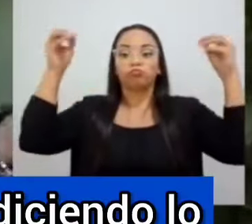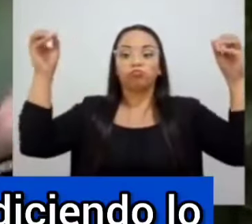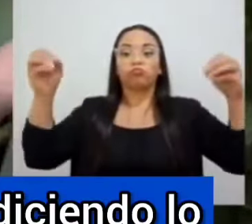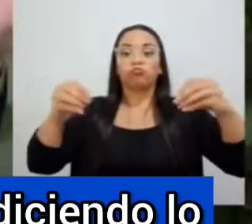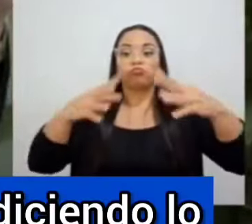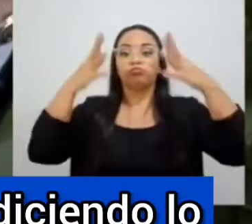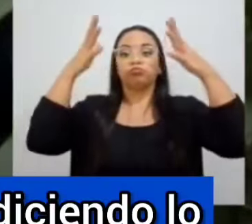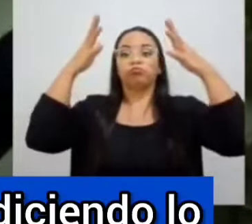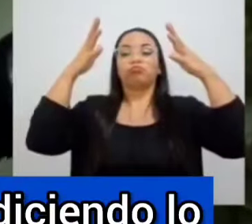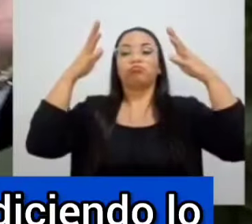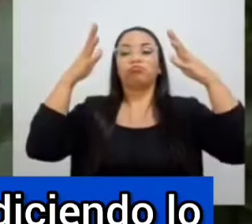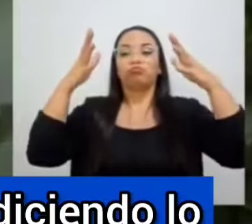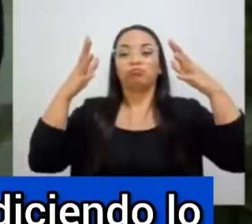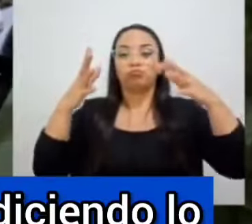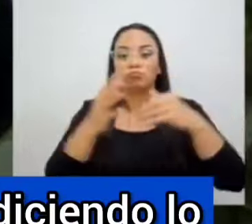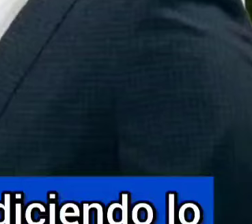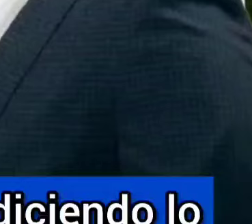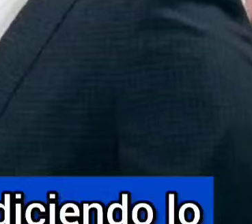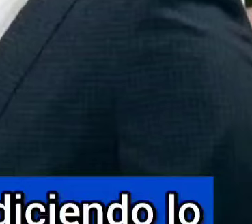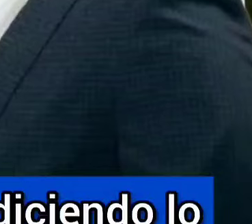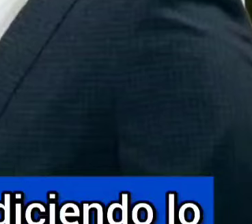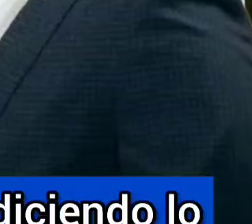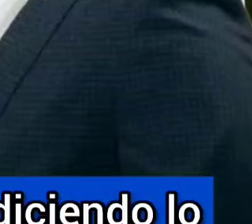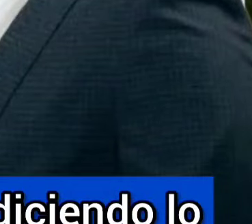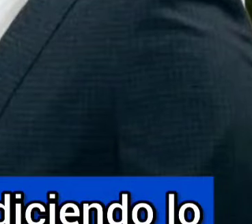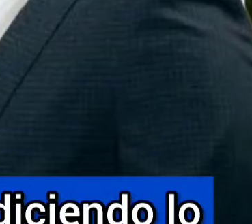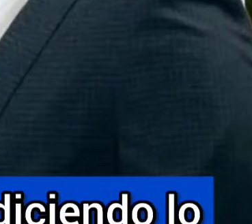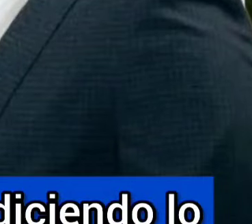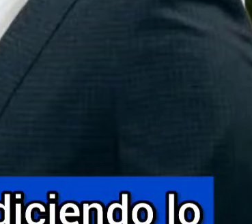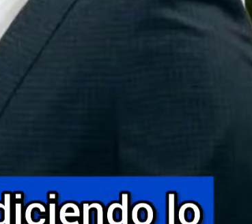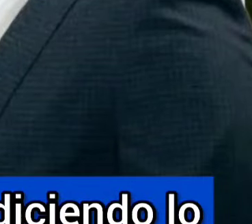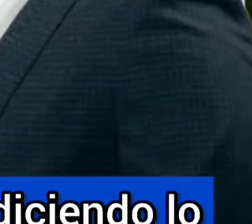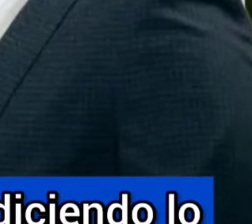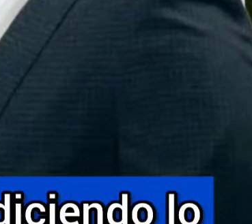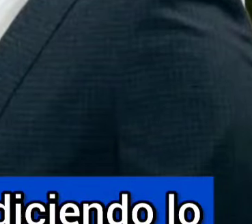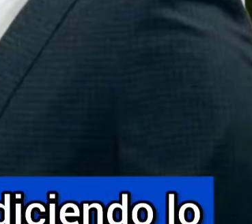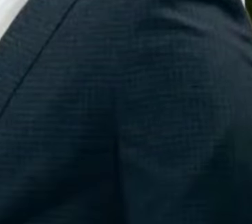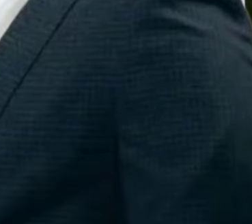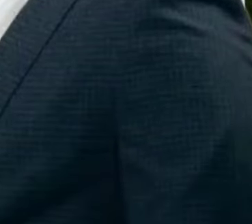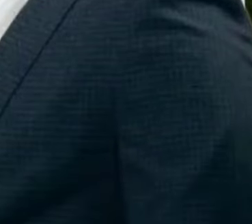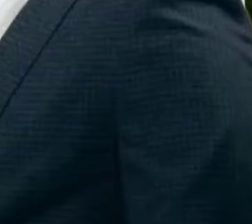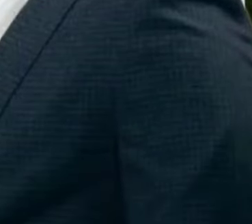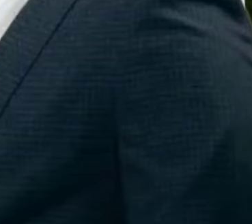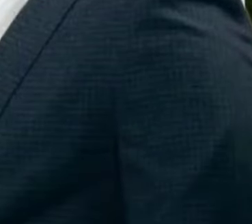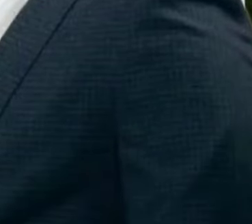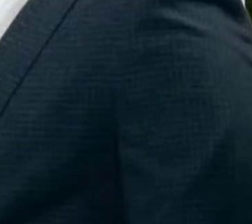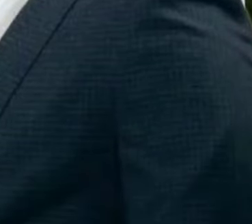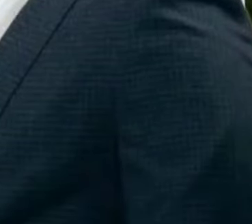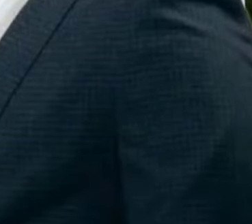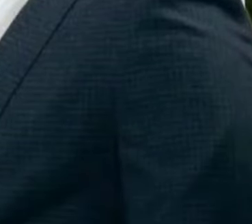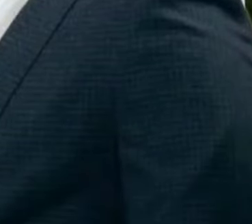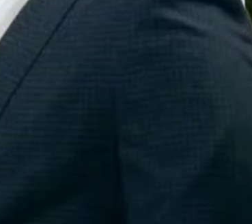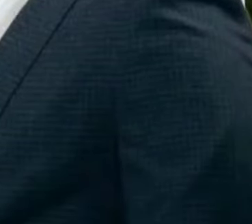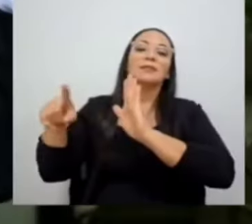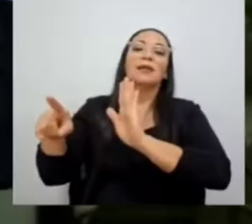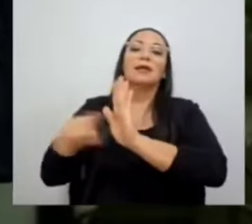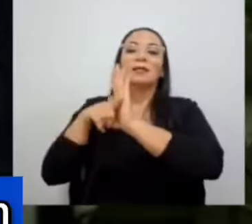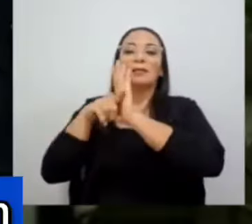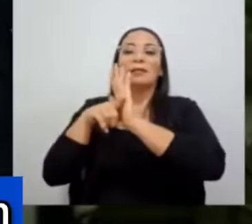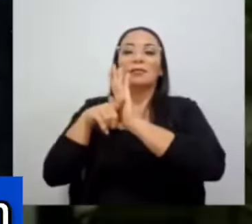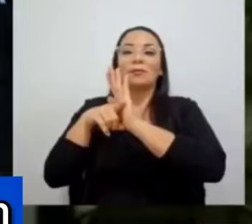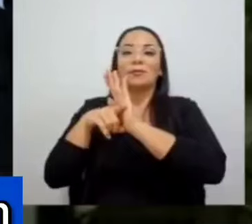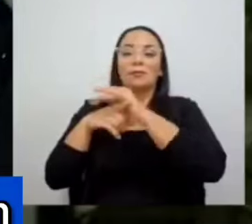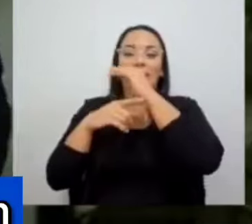abracadabra, patas de cabra, sale Carlos García diciendo, lo que antes era negativo